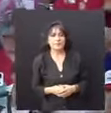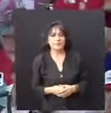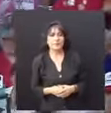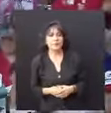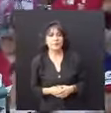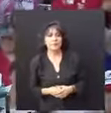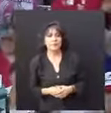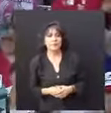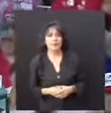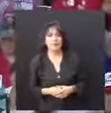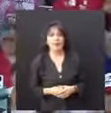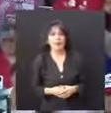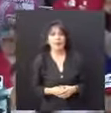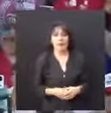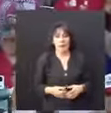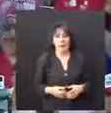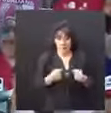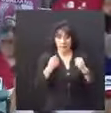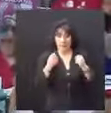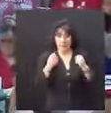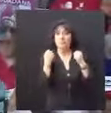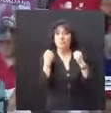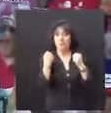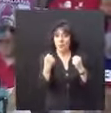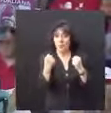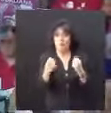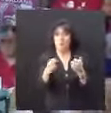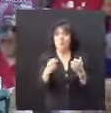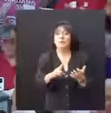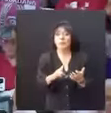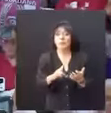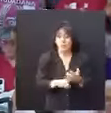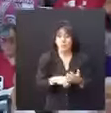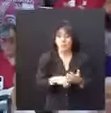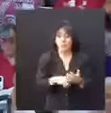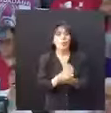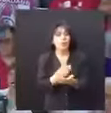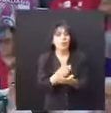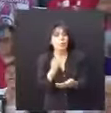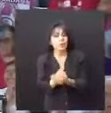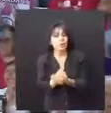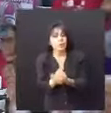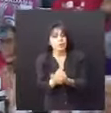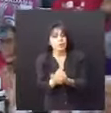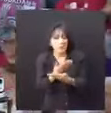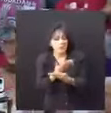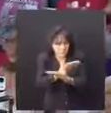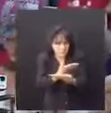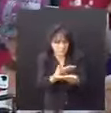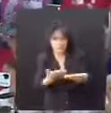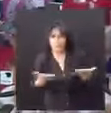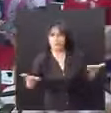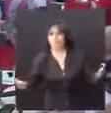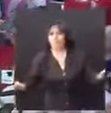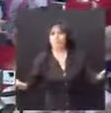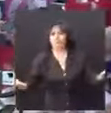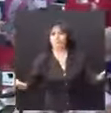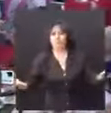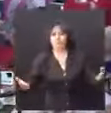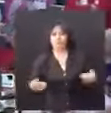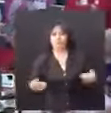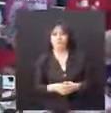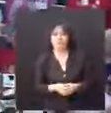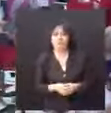es virtud cuando se pone al servicio de los demás. Dicho de otra manera,